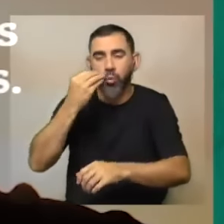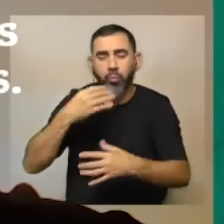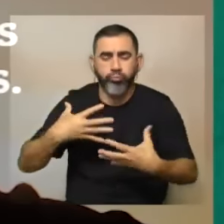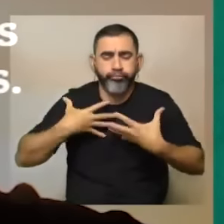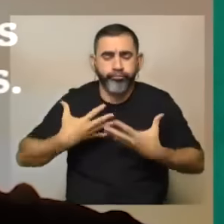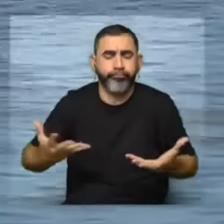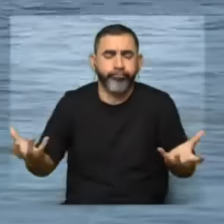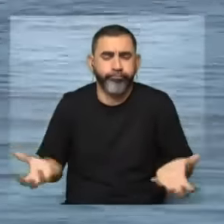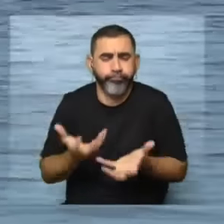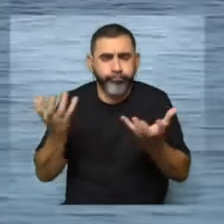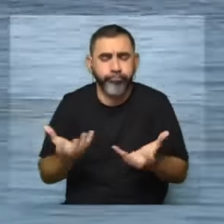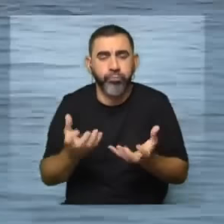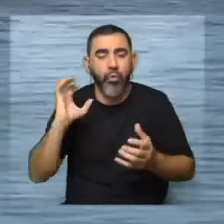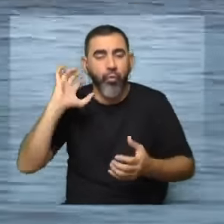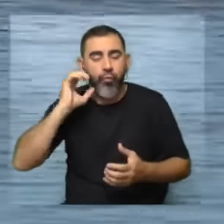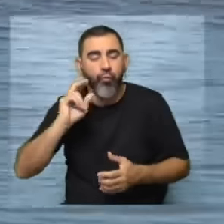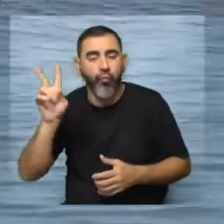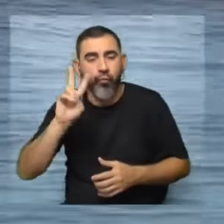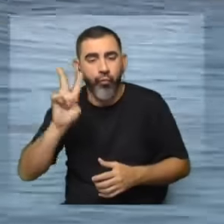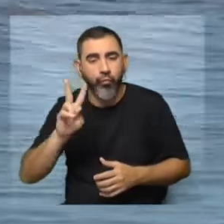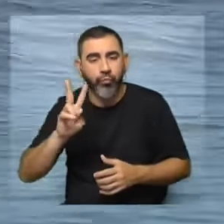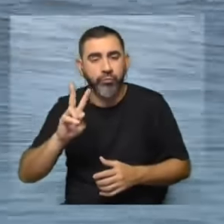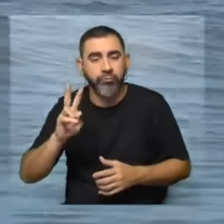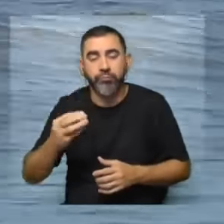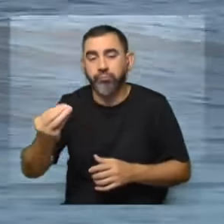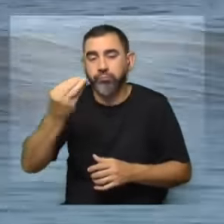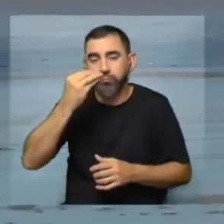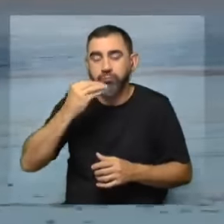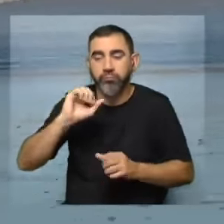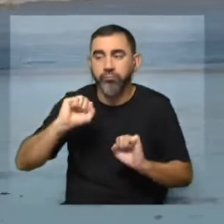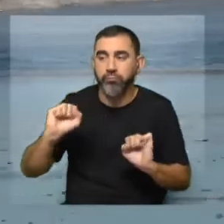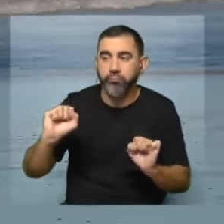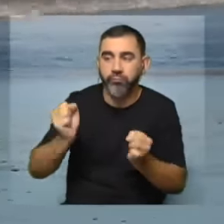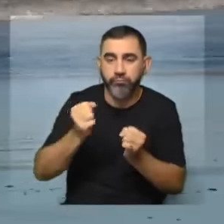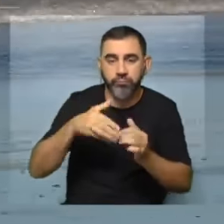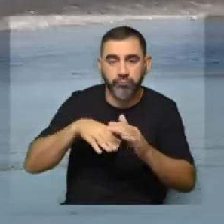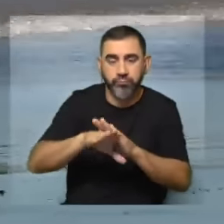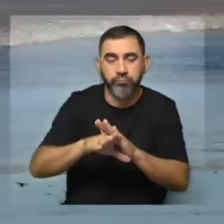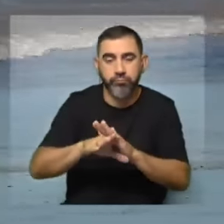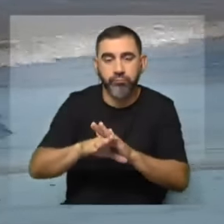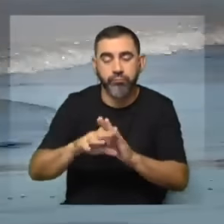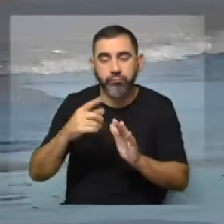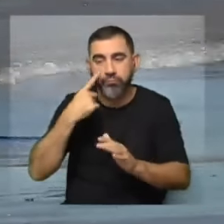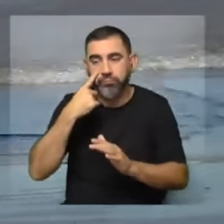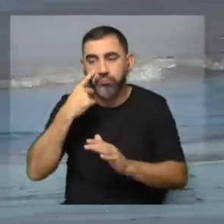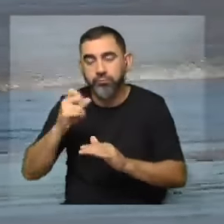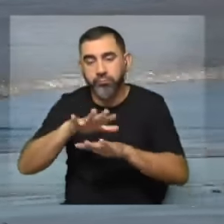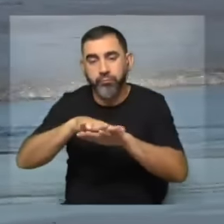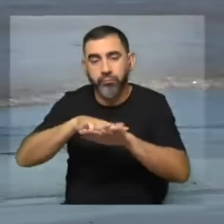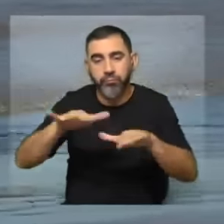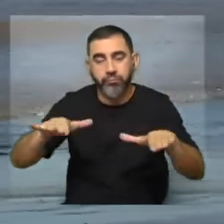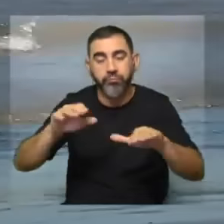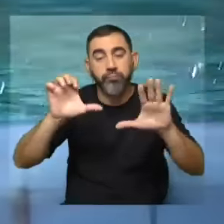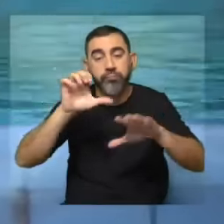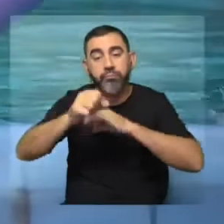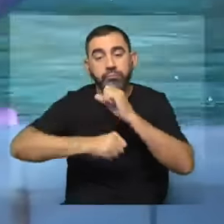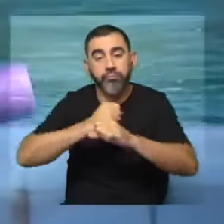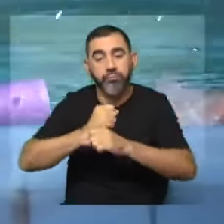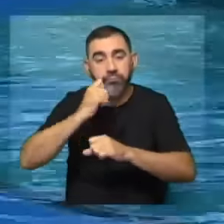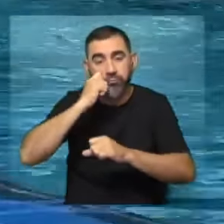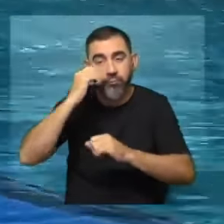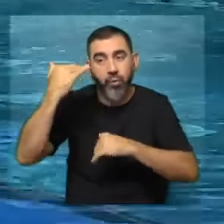y calientes consumir frutas y verduras mantener los alimentos refrigerados tomar especiales precauciones con niños menores de 6 años